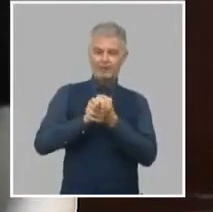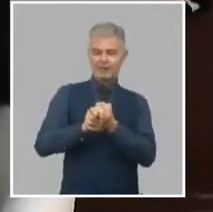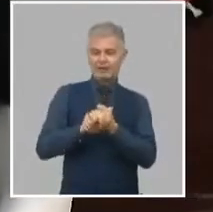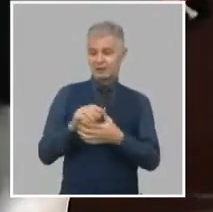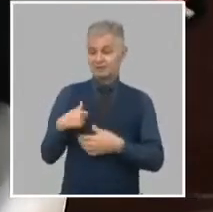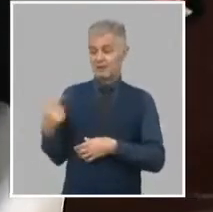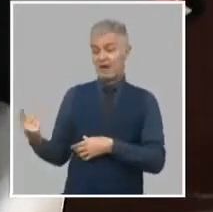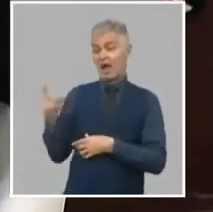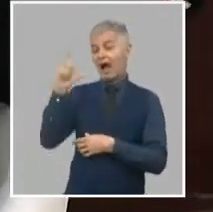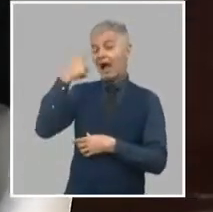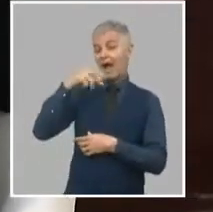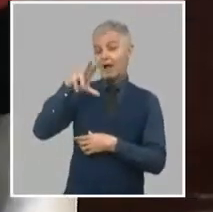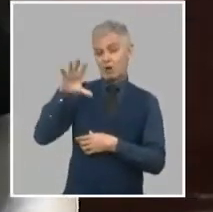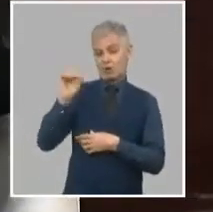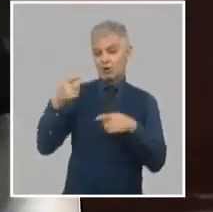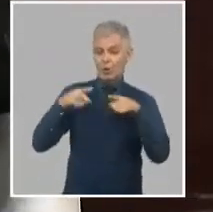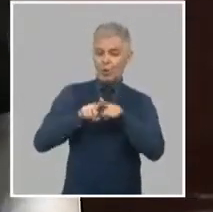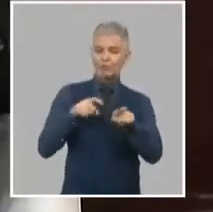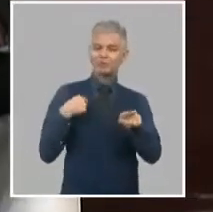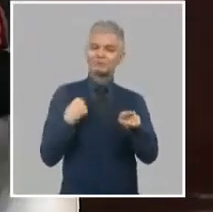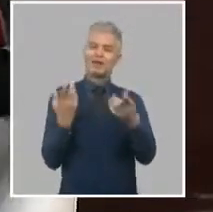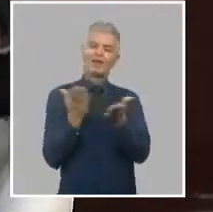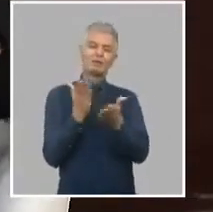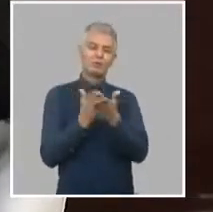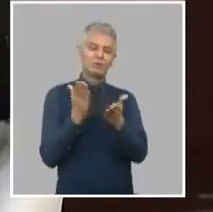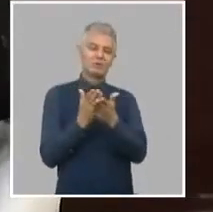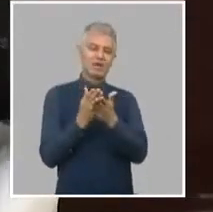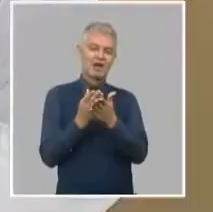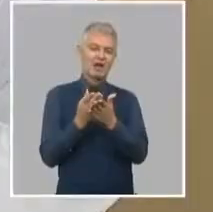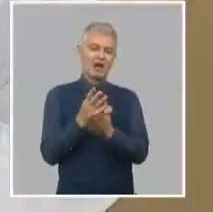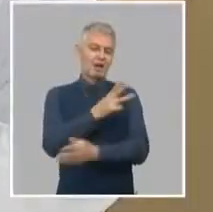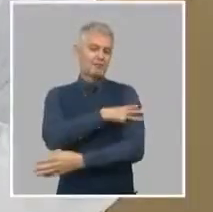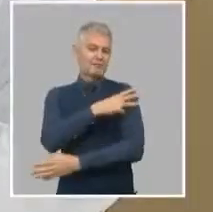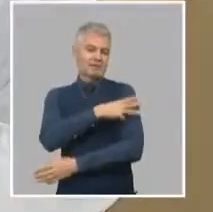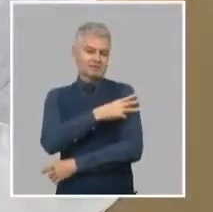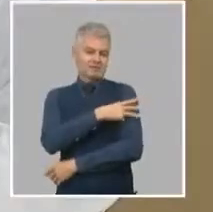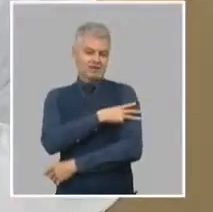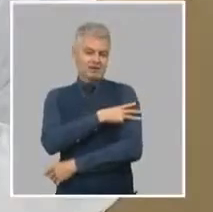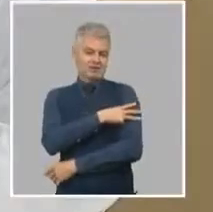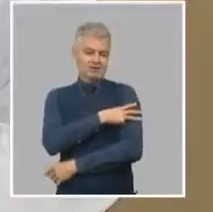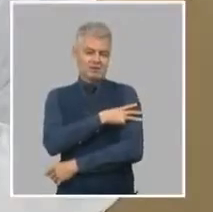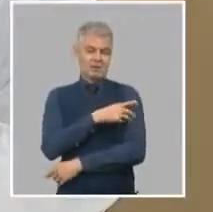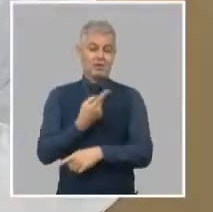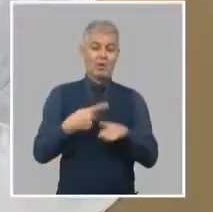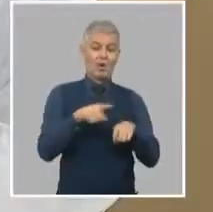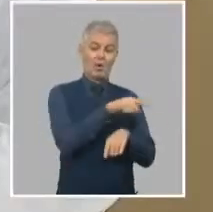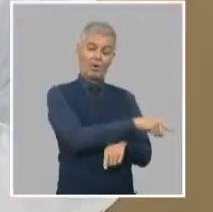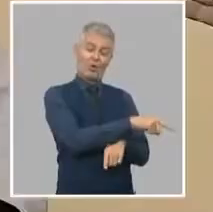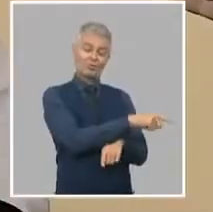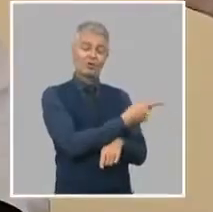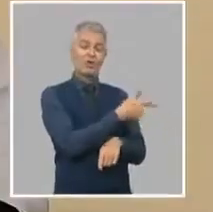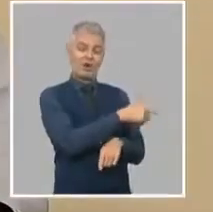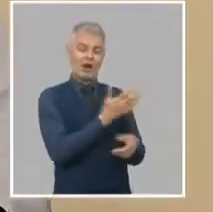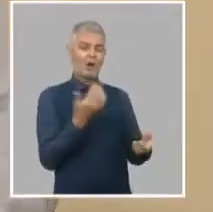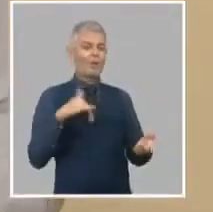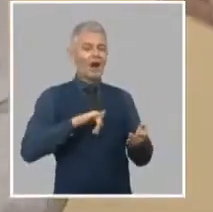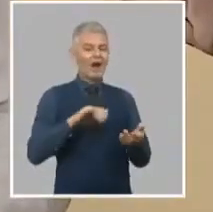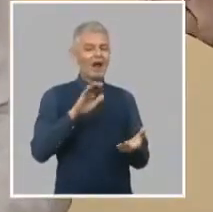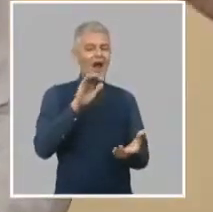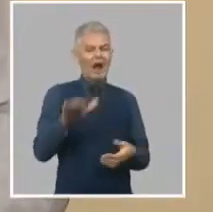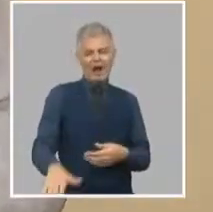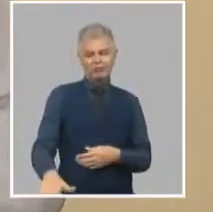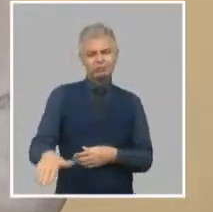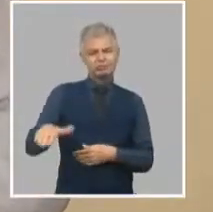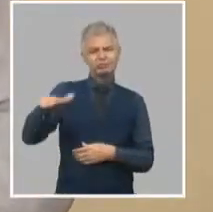junto conmigo en la Vocacional Federico Eller en Pinar del Río. A Apache, como le decimos cariñosamente, fue mi amigo de infancia, de juegos